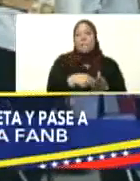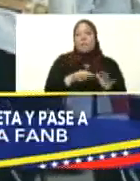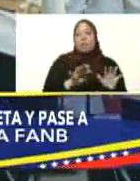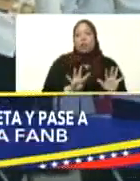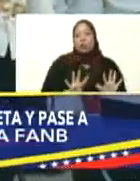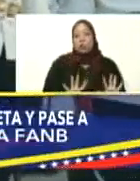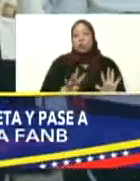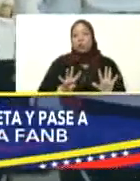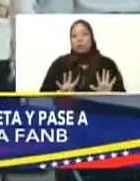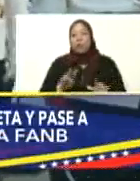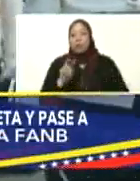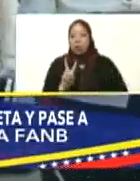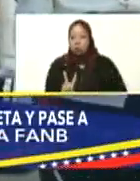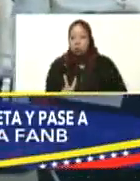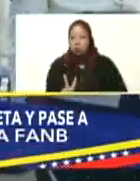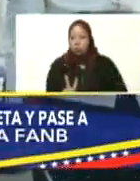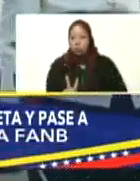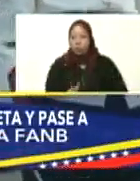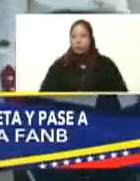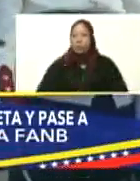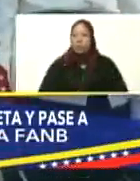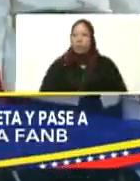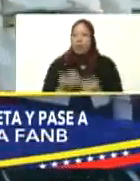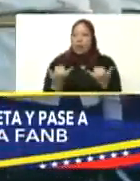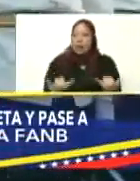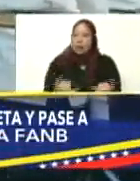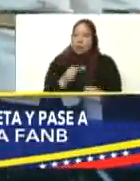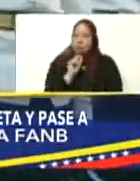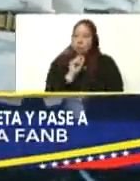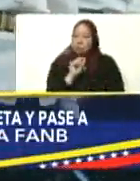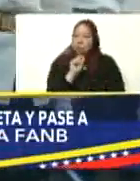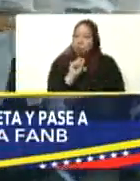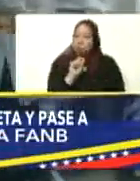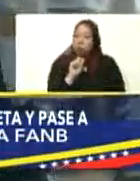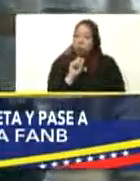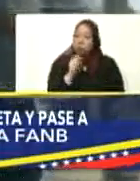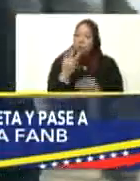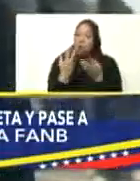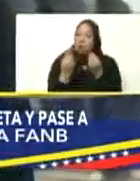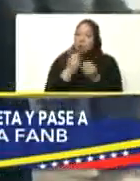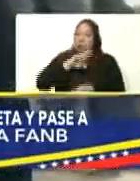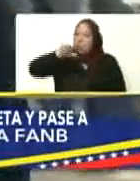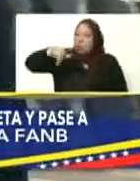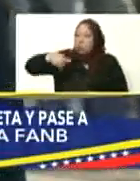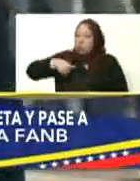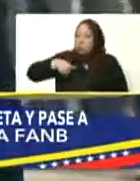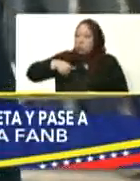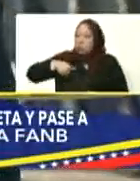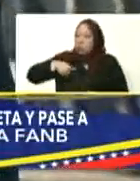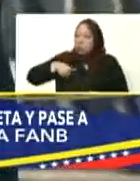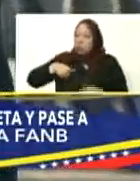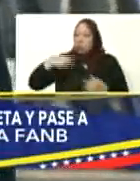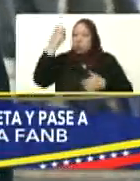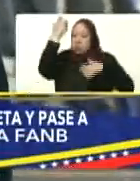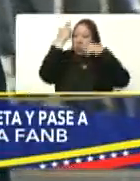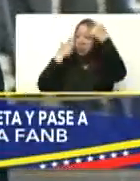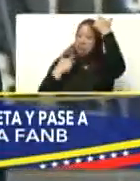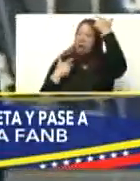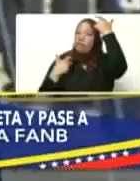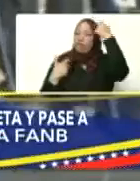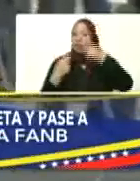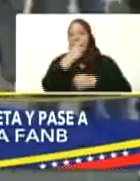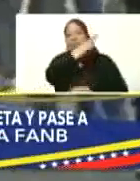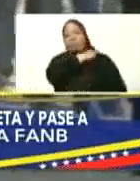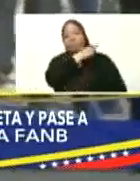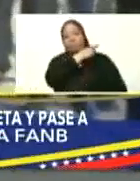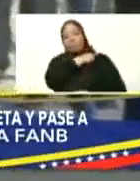1992. En esos momentos, muchos de nosotros, junto a nuestro comandante Chávez,